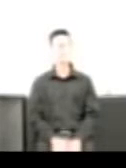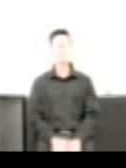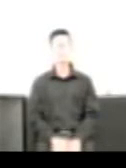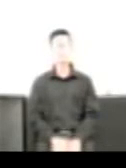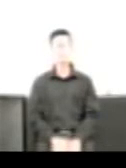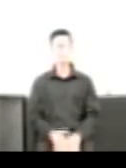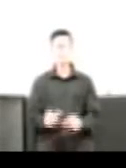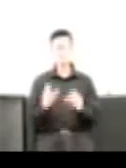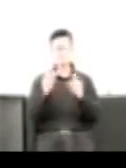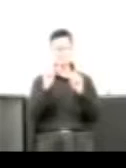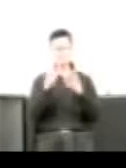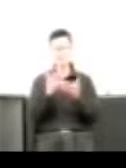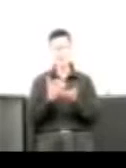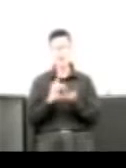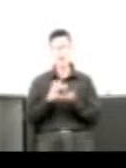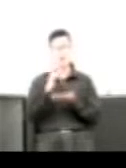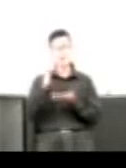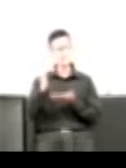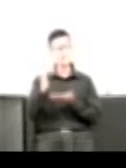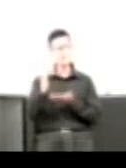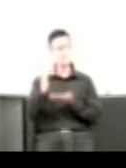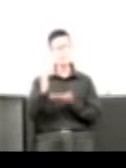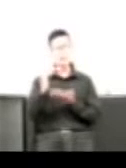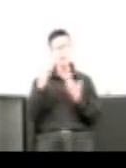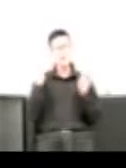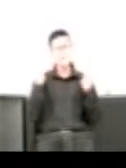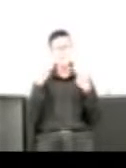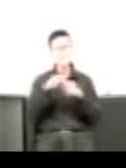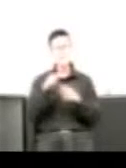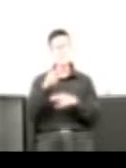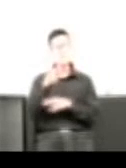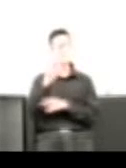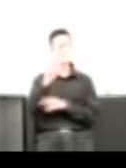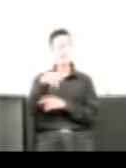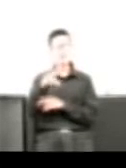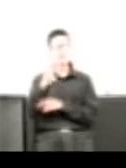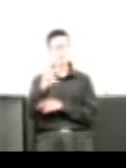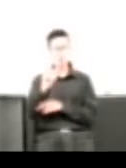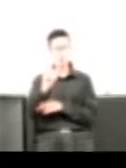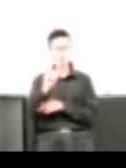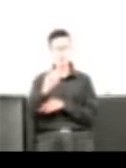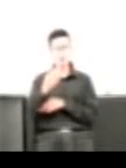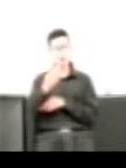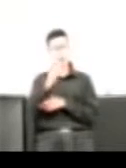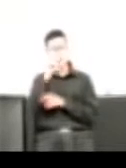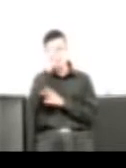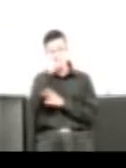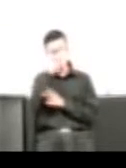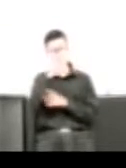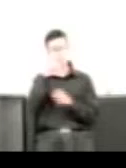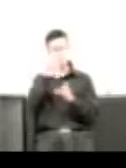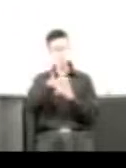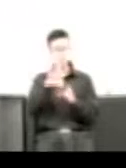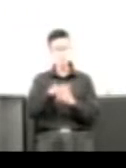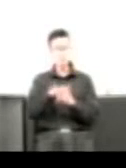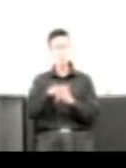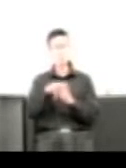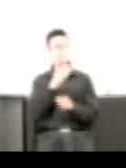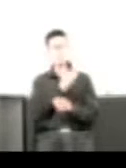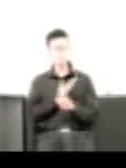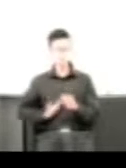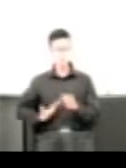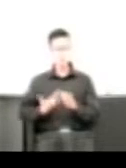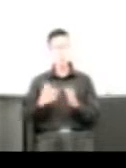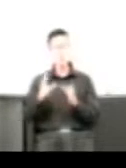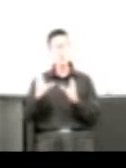Asimismo, agradecemos la presencia del maestro Antonio Ortiz Hernández, consejero electoral y presidente del Comité Editorial del